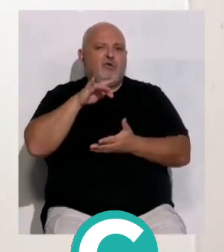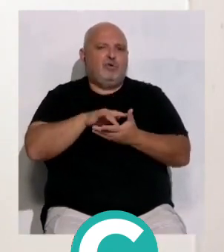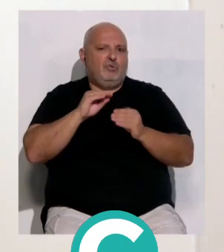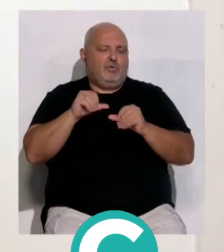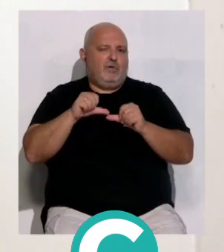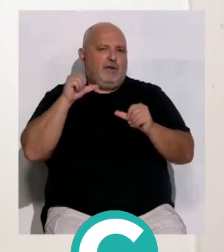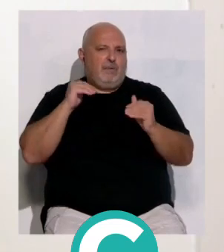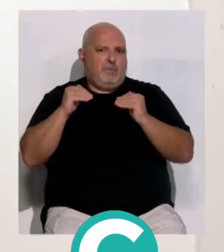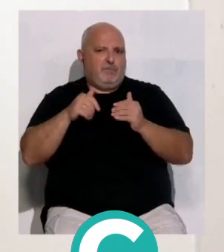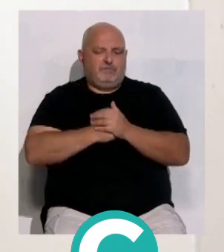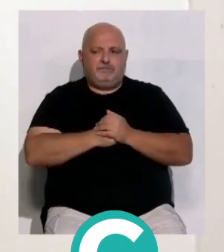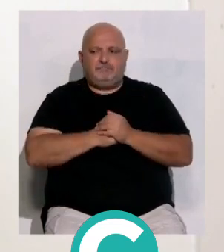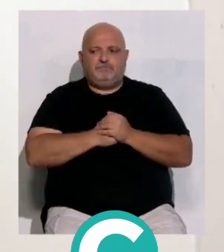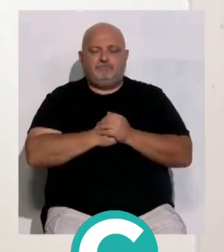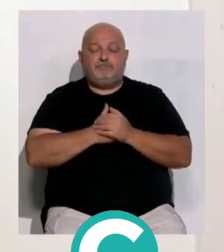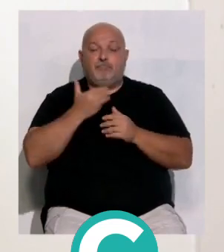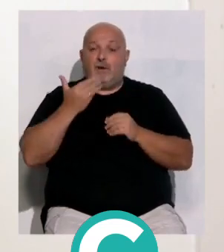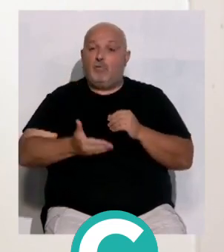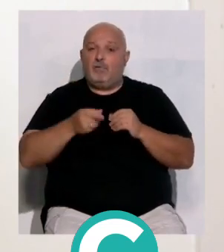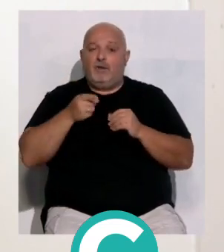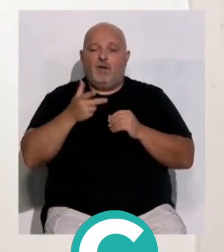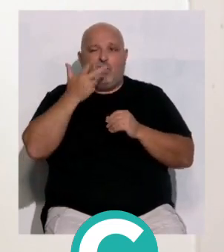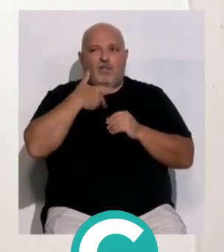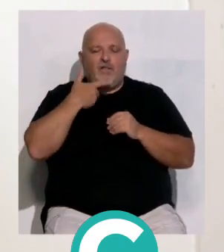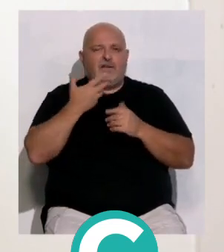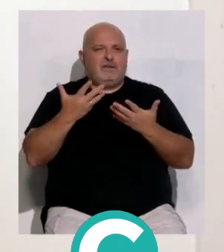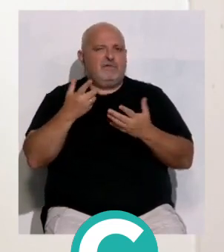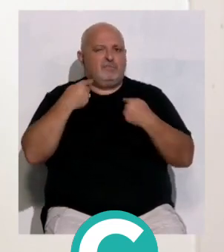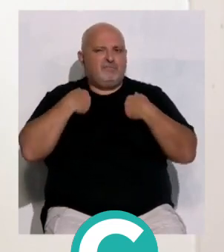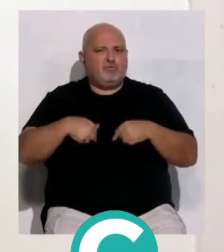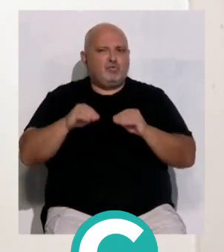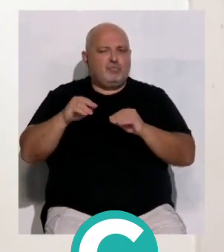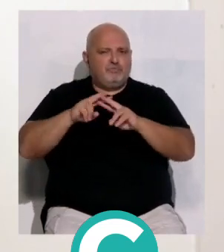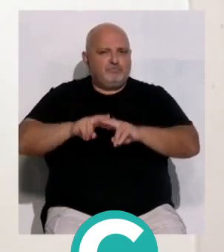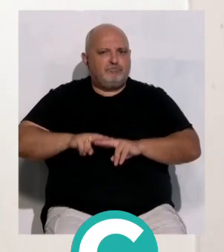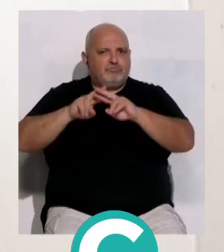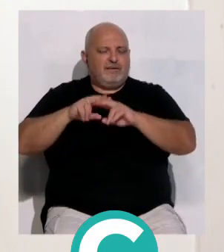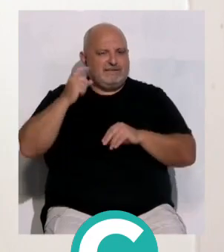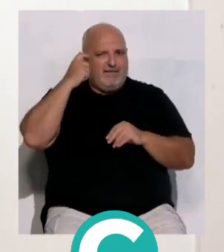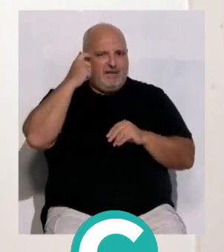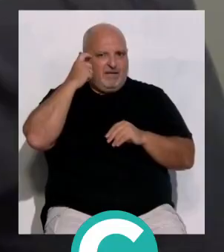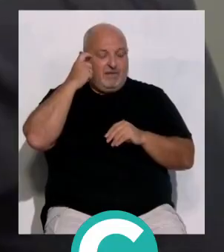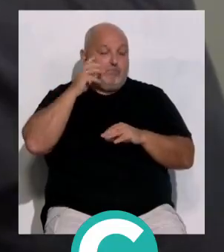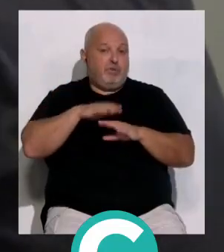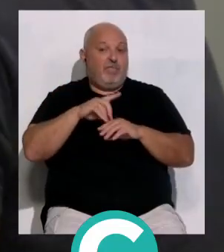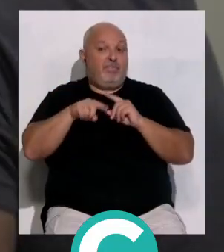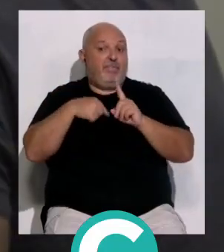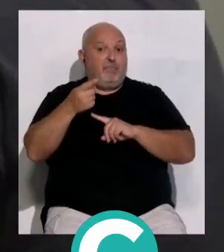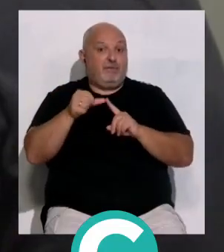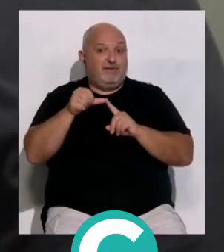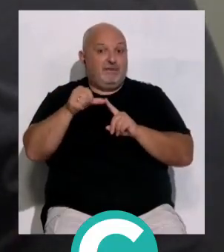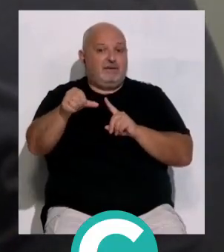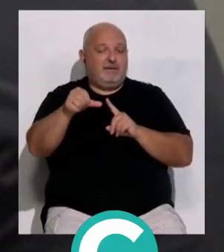sufrido en ese momento. Es muy importante conocer cómo está físicamente su estado porque de ello va a